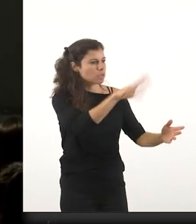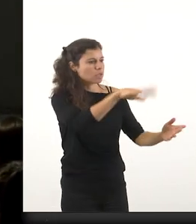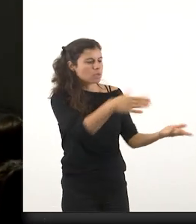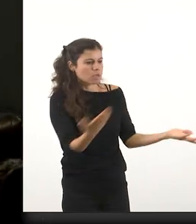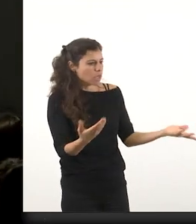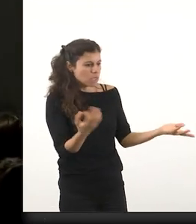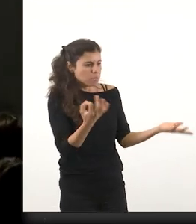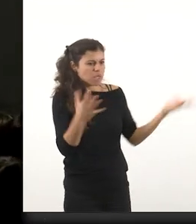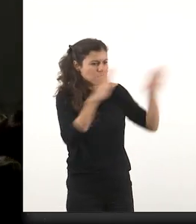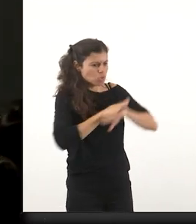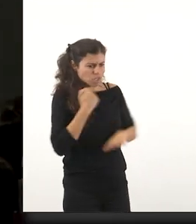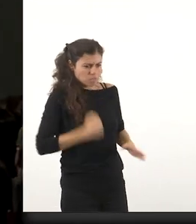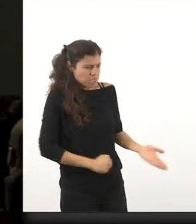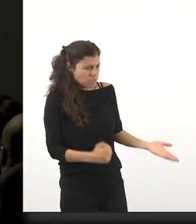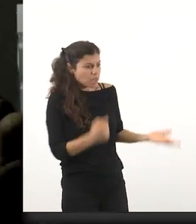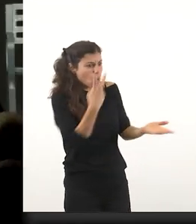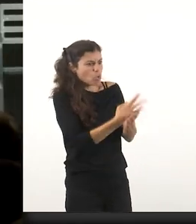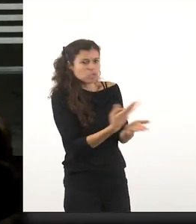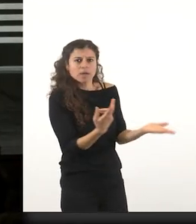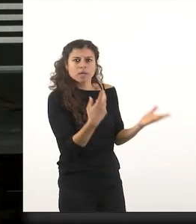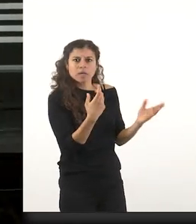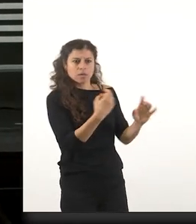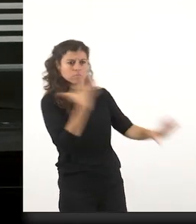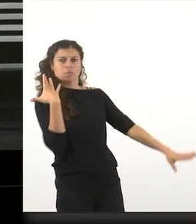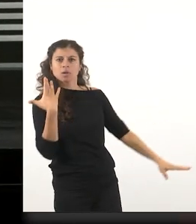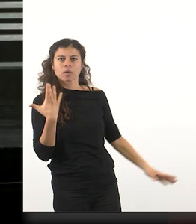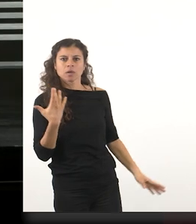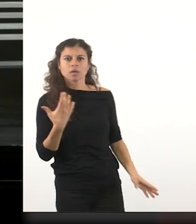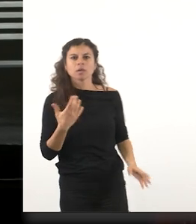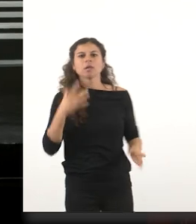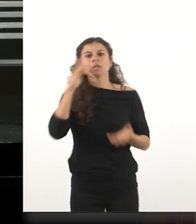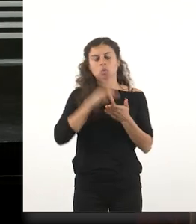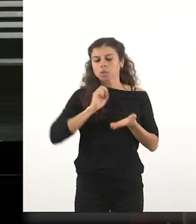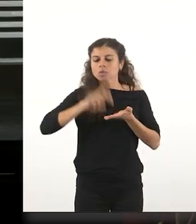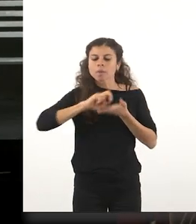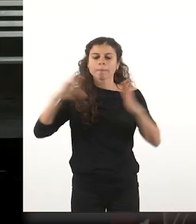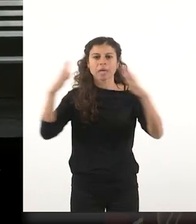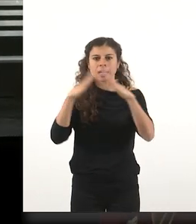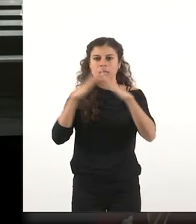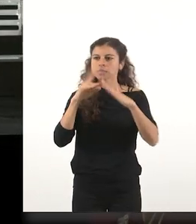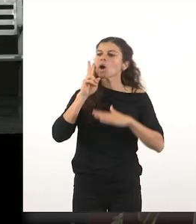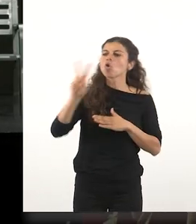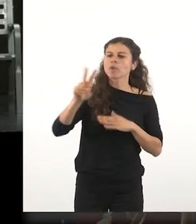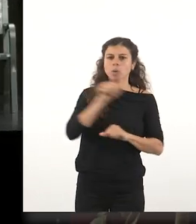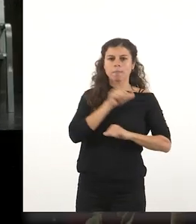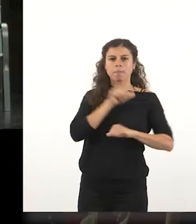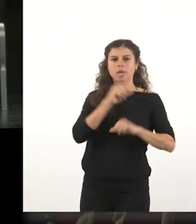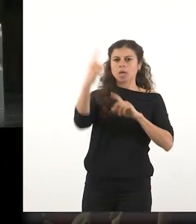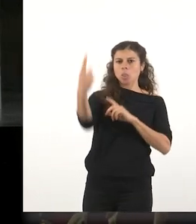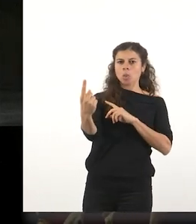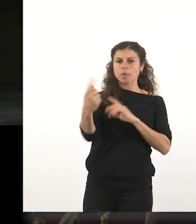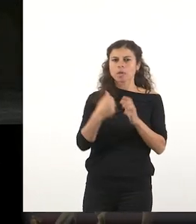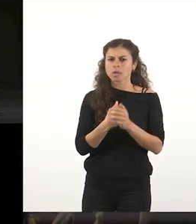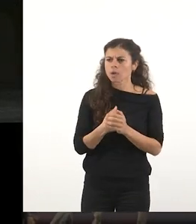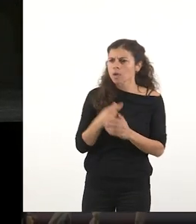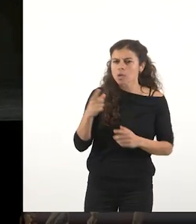mierda, chaval, ¿por qué me dejas sola otra vez, nene? Y cuando llego a mi casa, lo veo en la esquina esperando, me digo, ¿ah, ahora viene a pedirme perdón? Mierda.